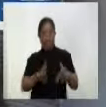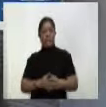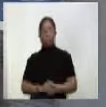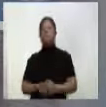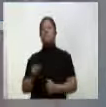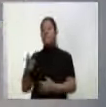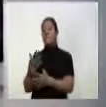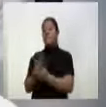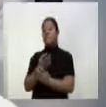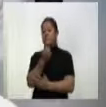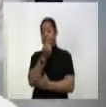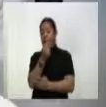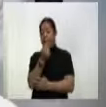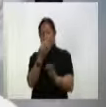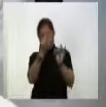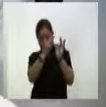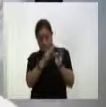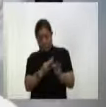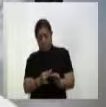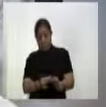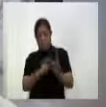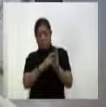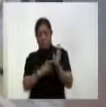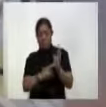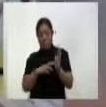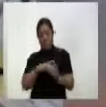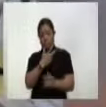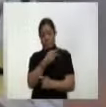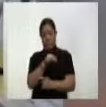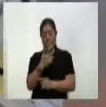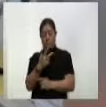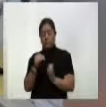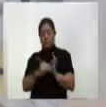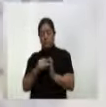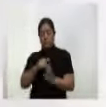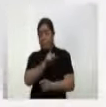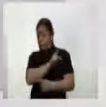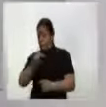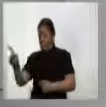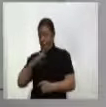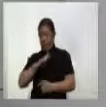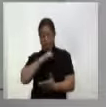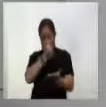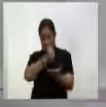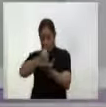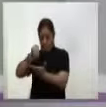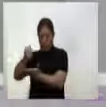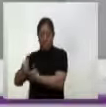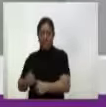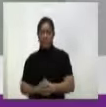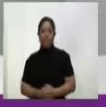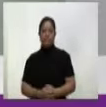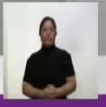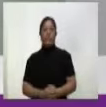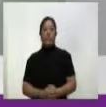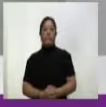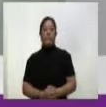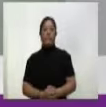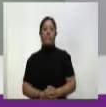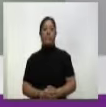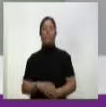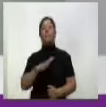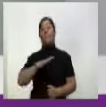son 9 las medidas de seguridad que llevarán las 3.8 millones de boletas electorales. Adicional a estas habrá una